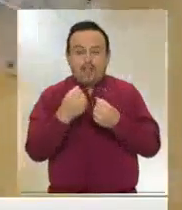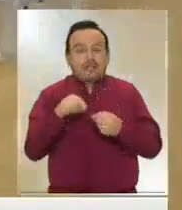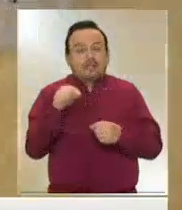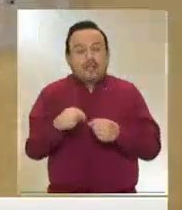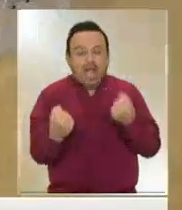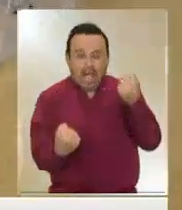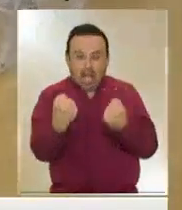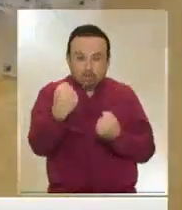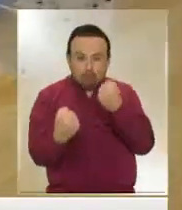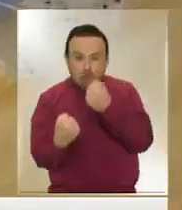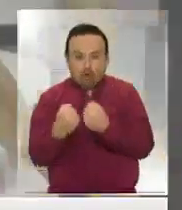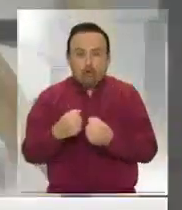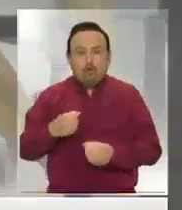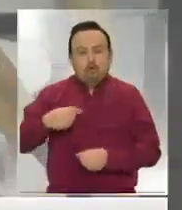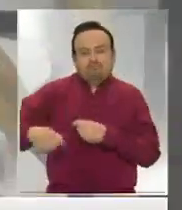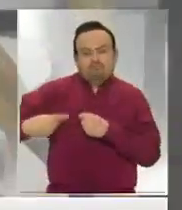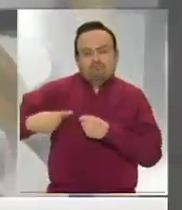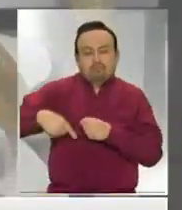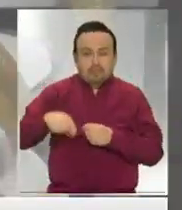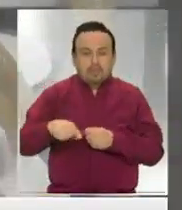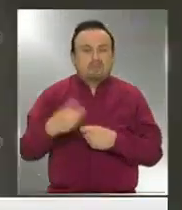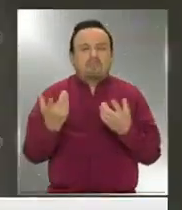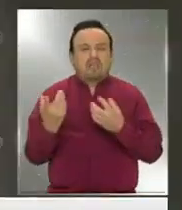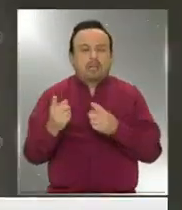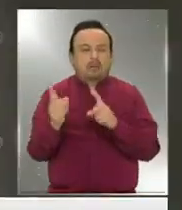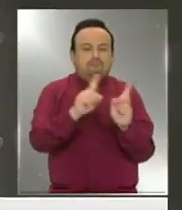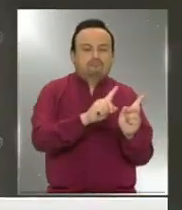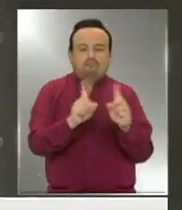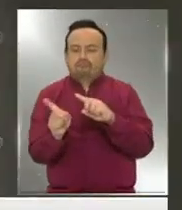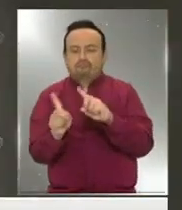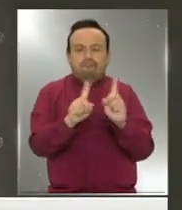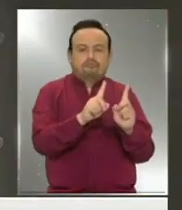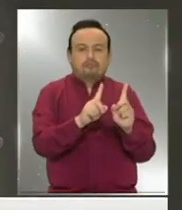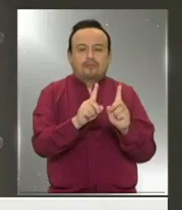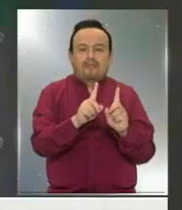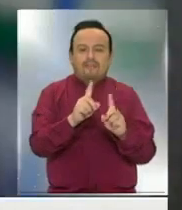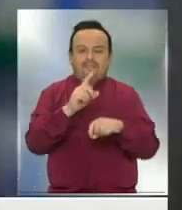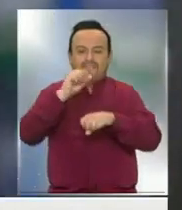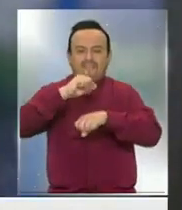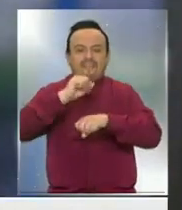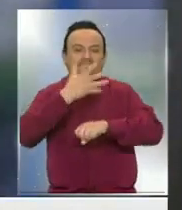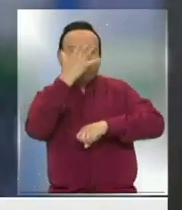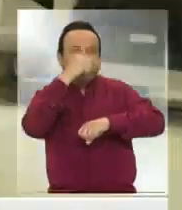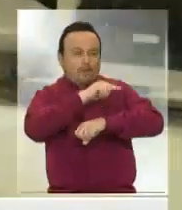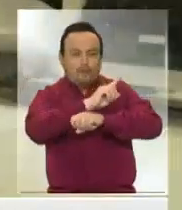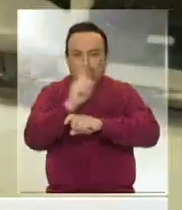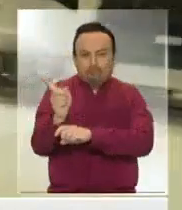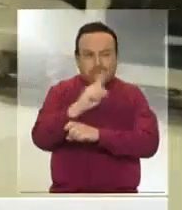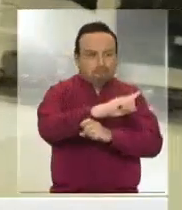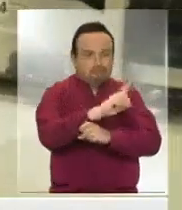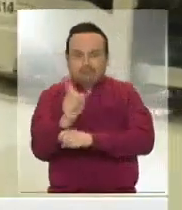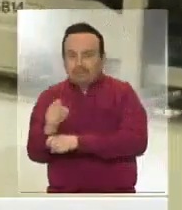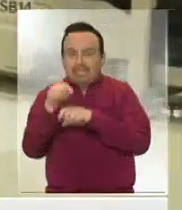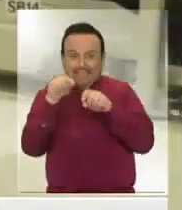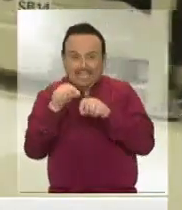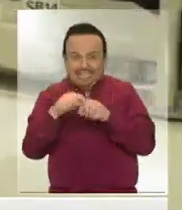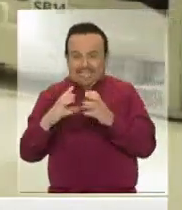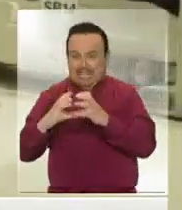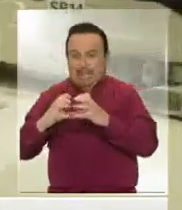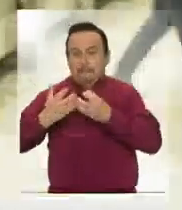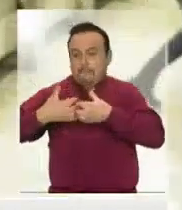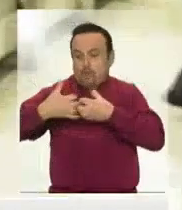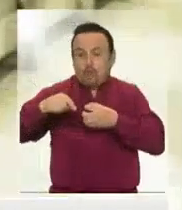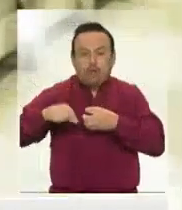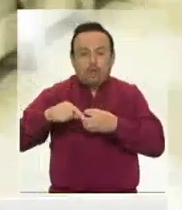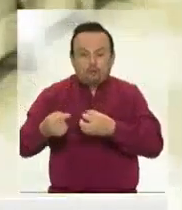un respirador asistido. El prototipo se encuentra en su proceso de validación para comenzar a ser utilizado cuando las autoridades lo permitan. La